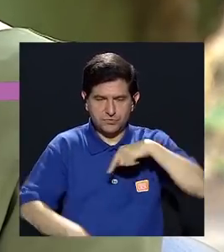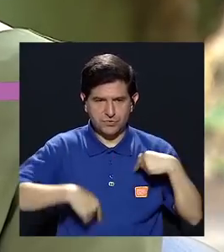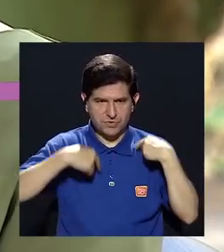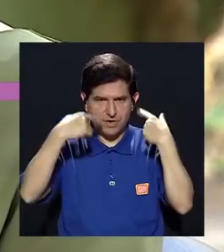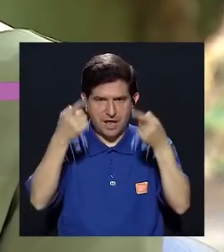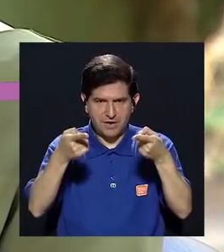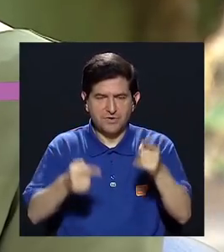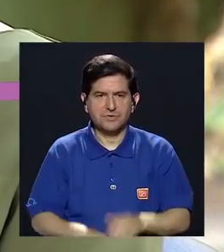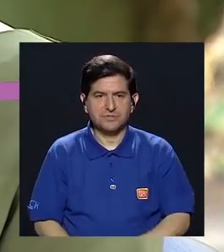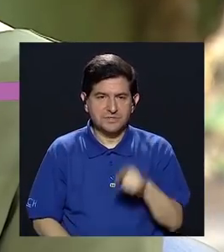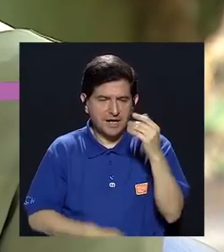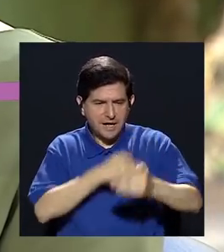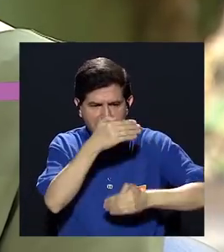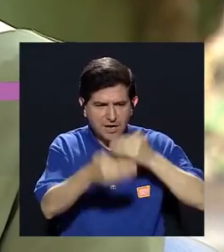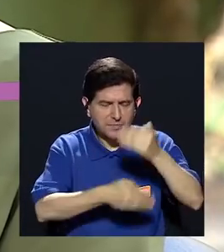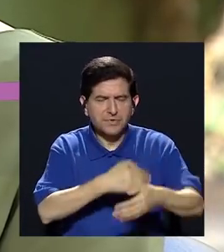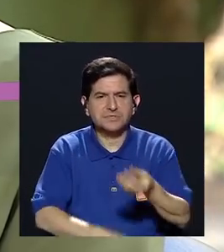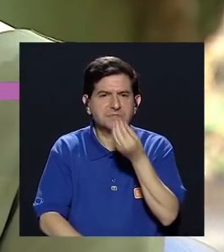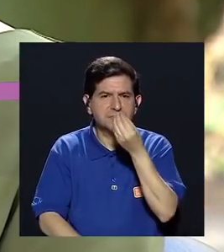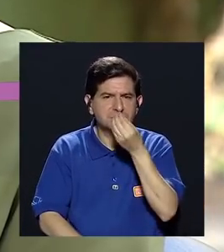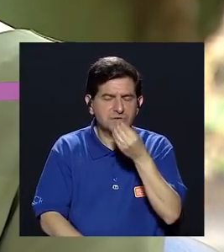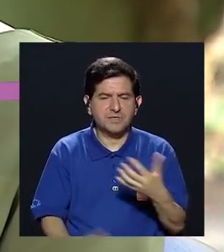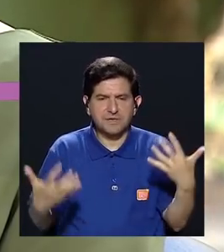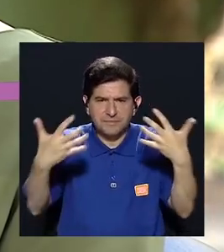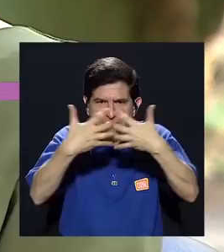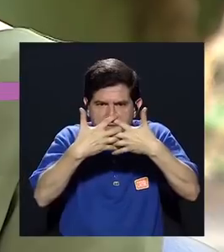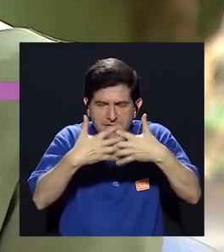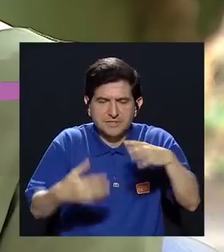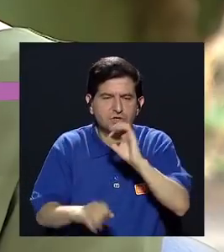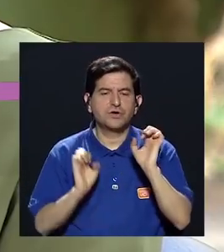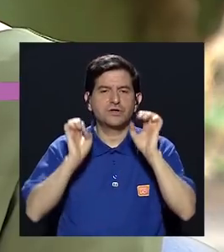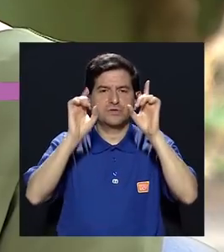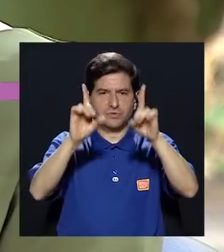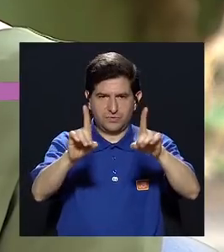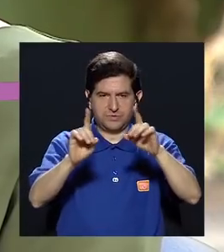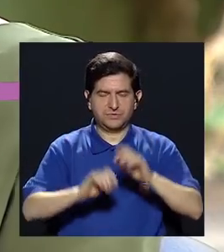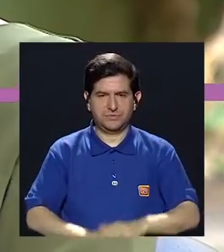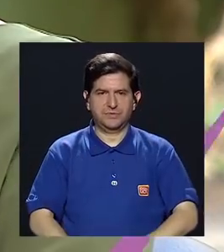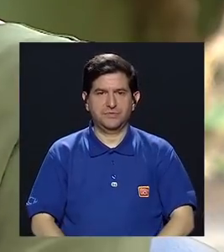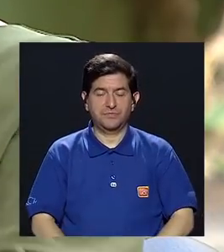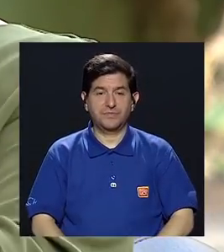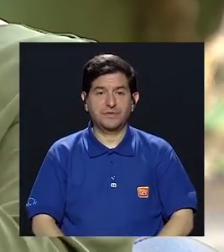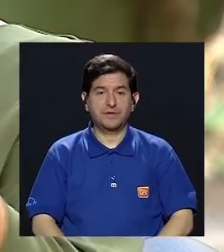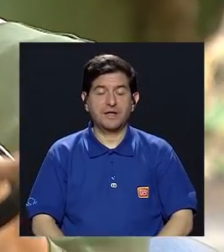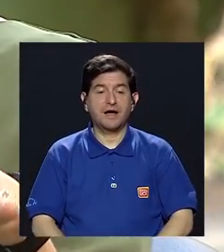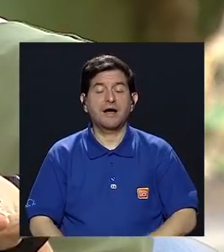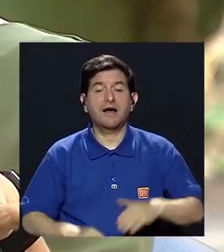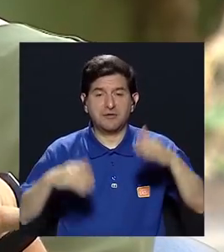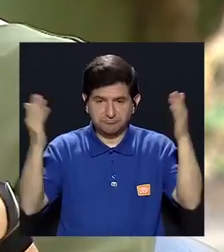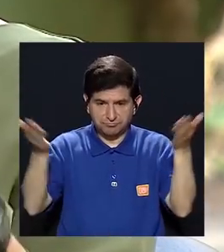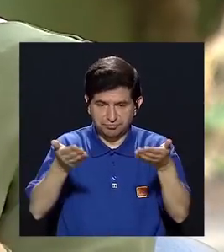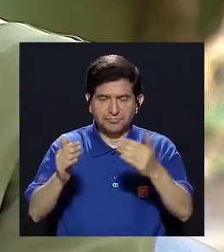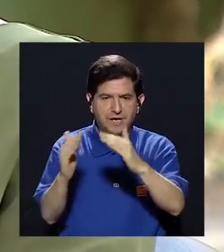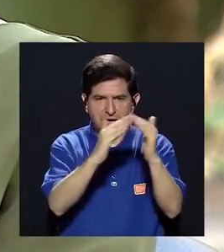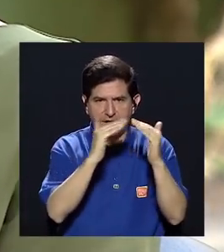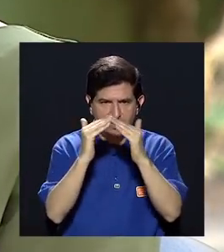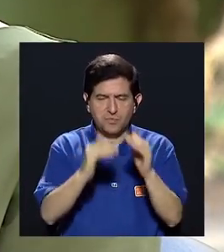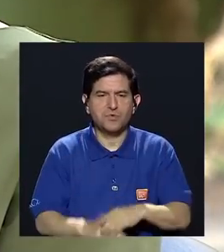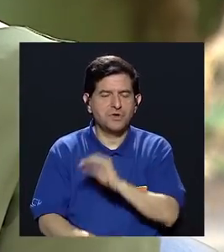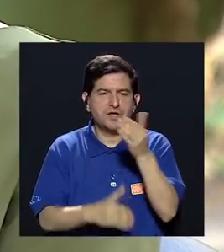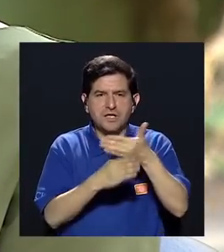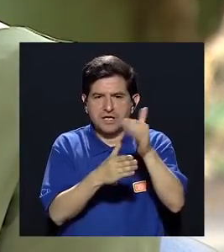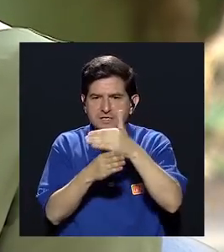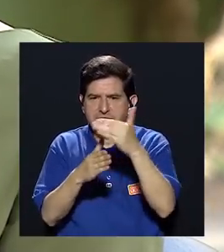nuestros a hacer el proceso de alimentación complementaria y de educación y se recibe a la comunidad y se les